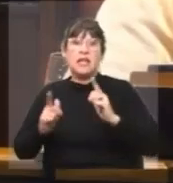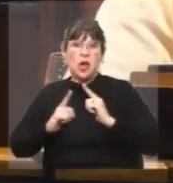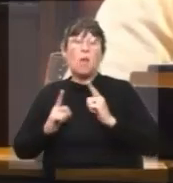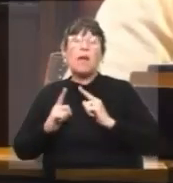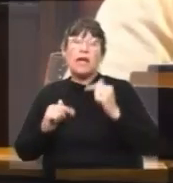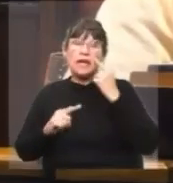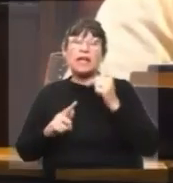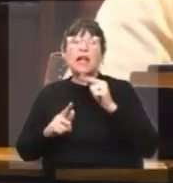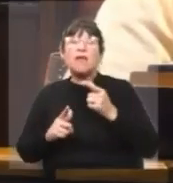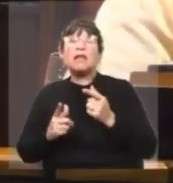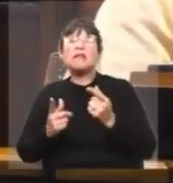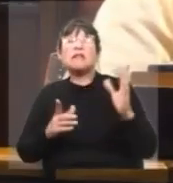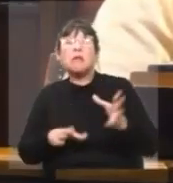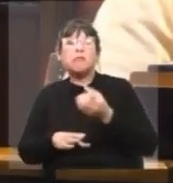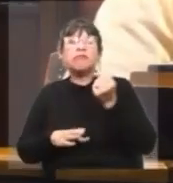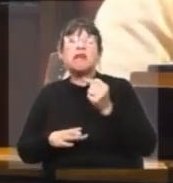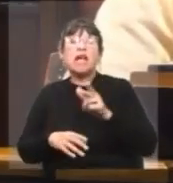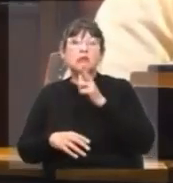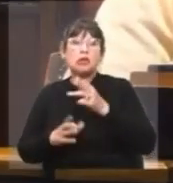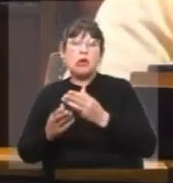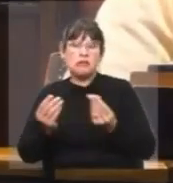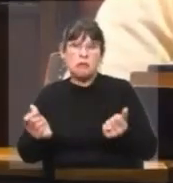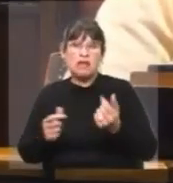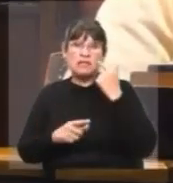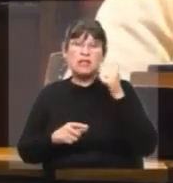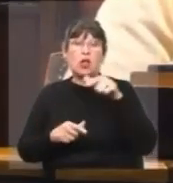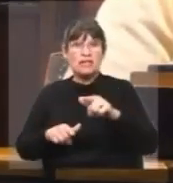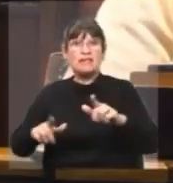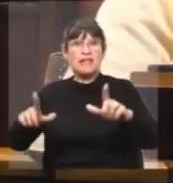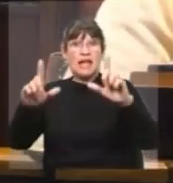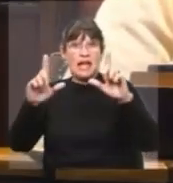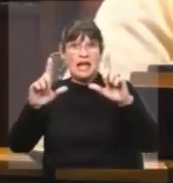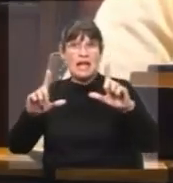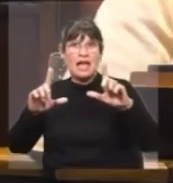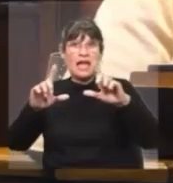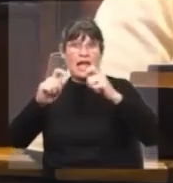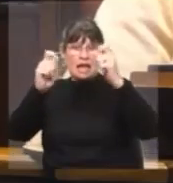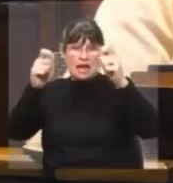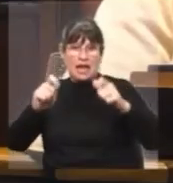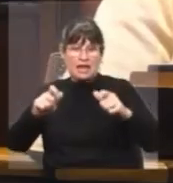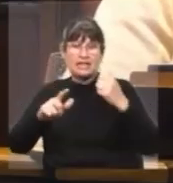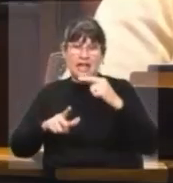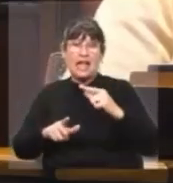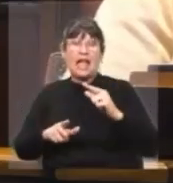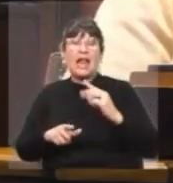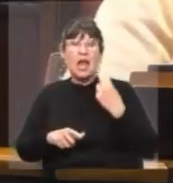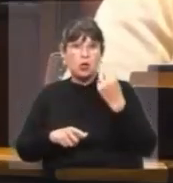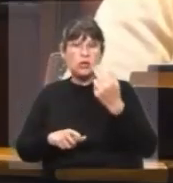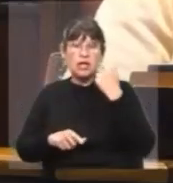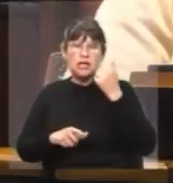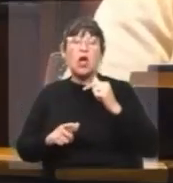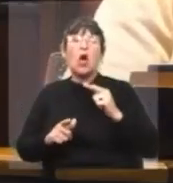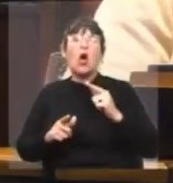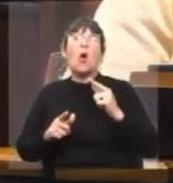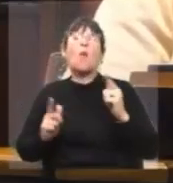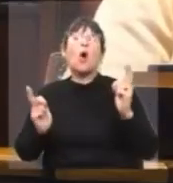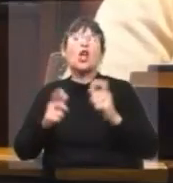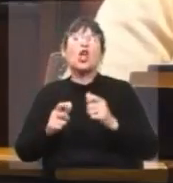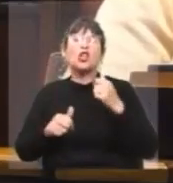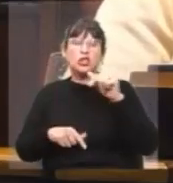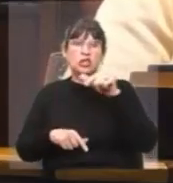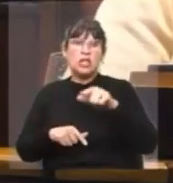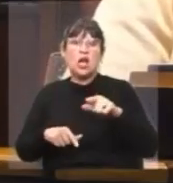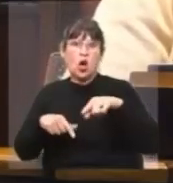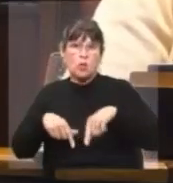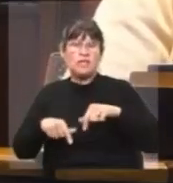destino de sus hijos desaparecidos el cartel en cuestión autorizado por el consejo municipal de rodó estaba destinado a